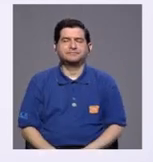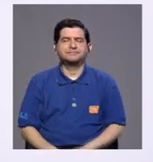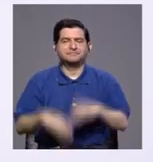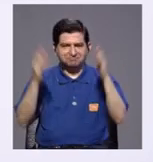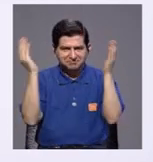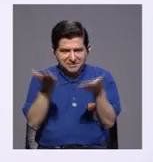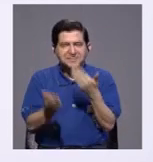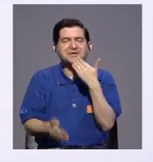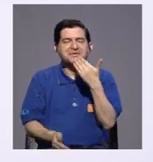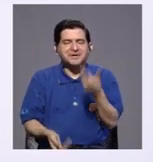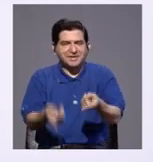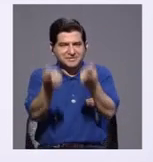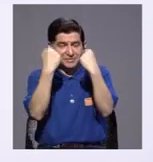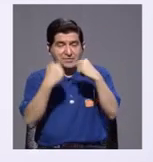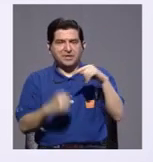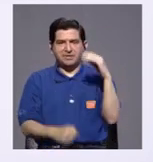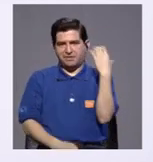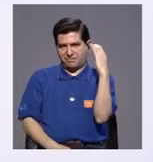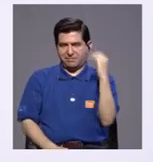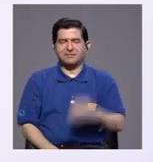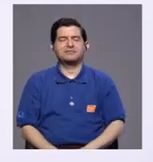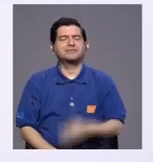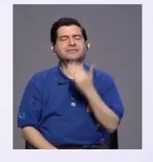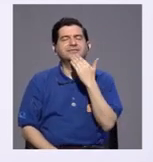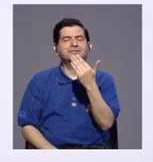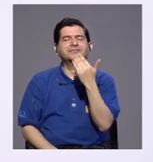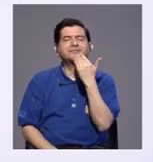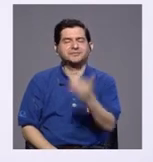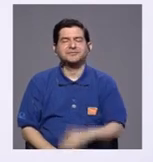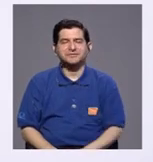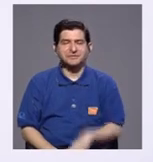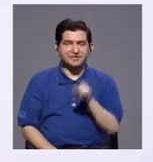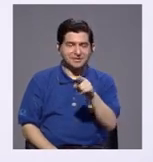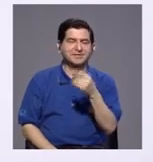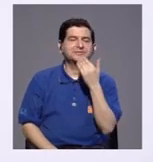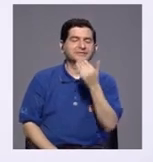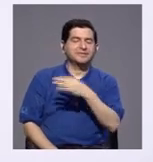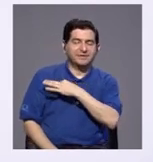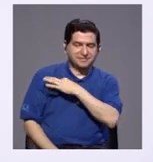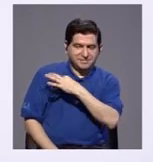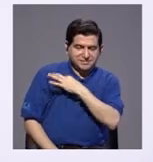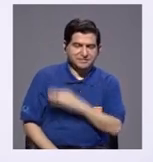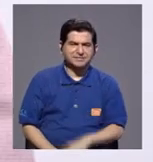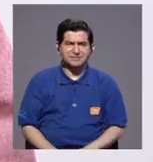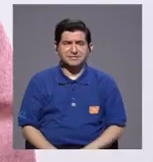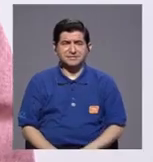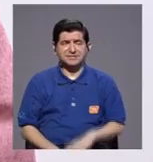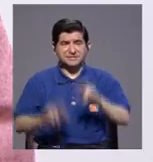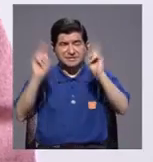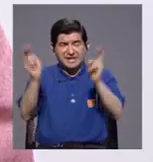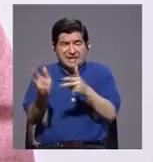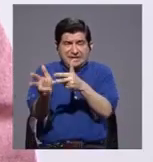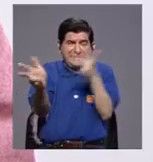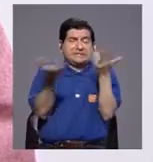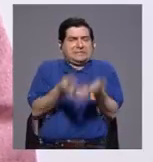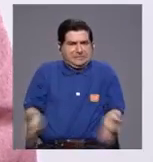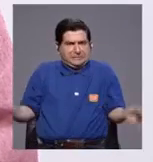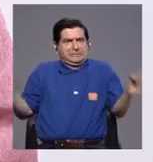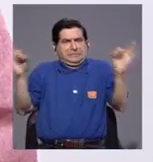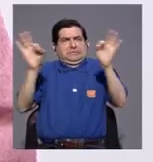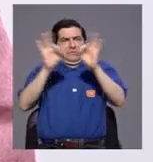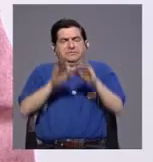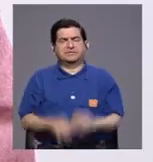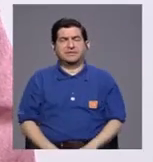muchísimas gracias por venir desde cartago muchas gracias gustado no te agradezco mucho por la invitación tema de las presas es importante